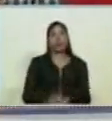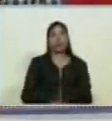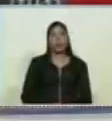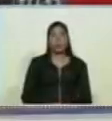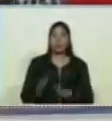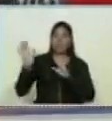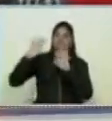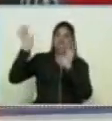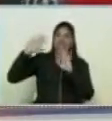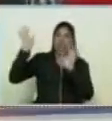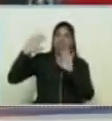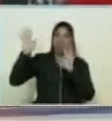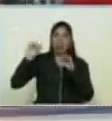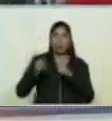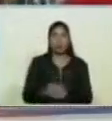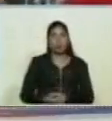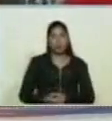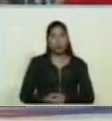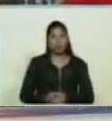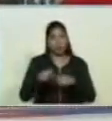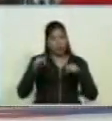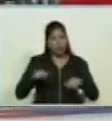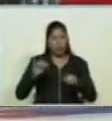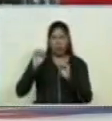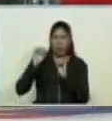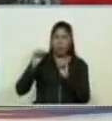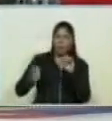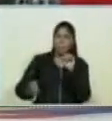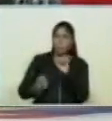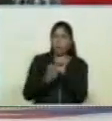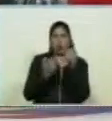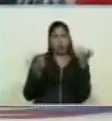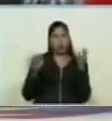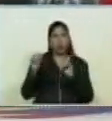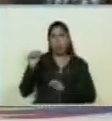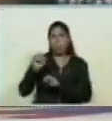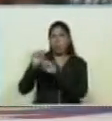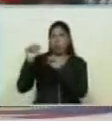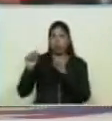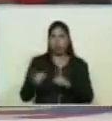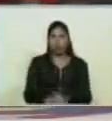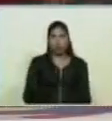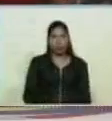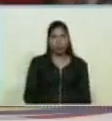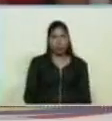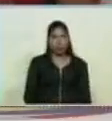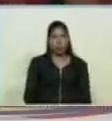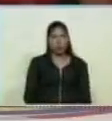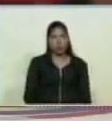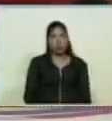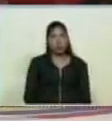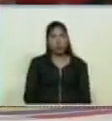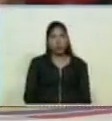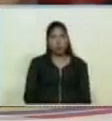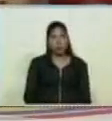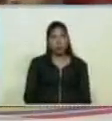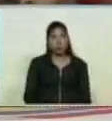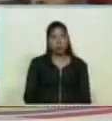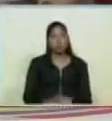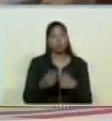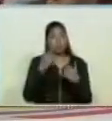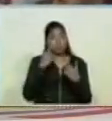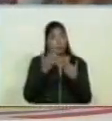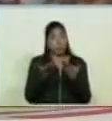Chao, presidente, y bueno, desde aquí cuenta con nosotros siempre, lo queremos. Correcto, presidente, ahí está nuestra